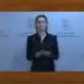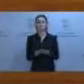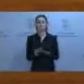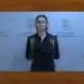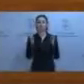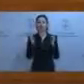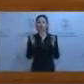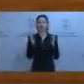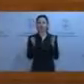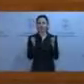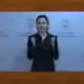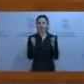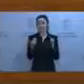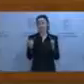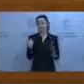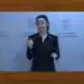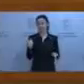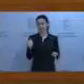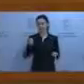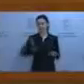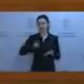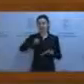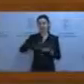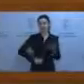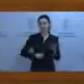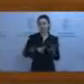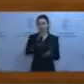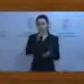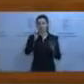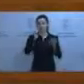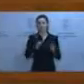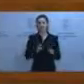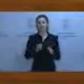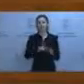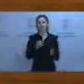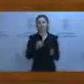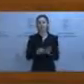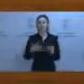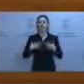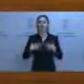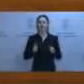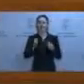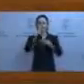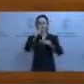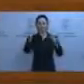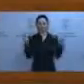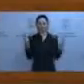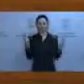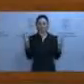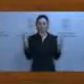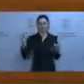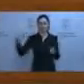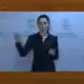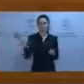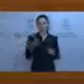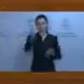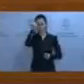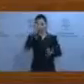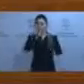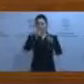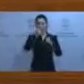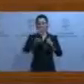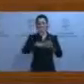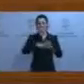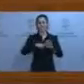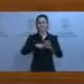de una reciente sentencia que obliga al sistema de salud público a detallar cada plaza